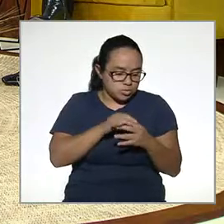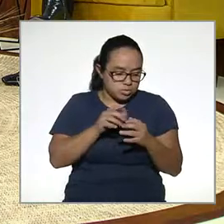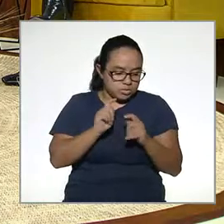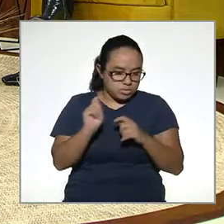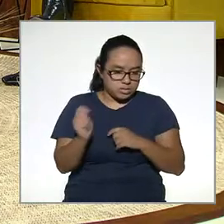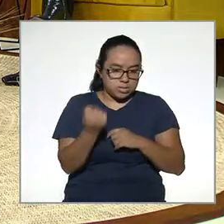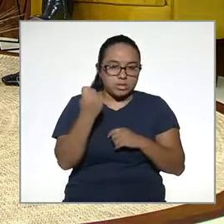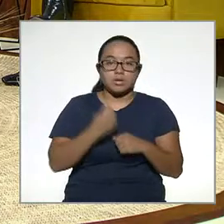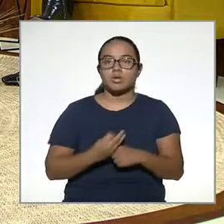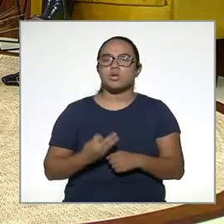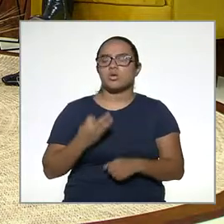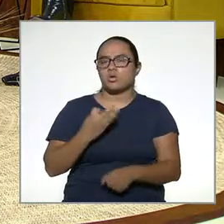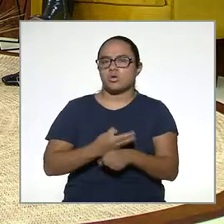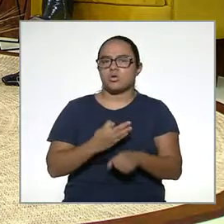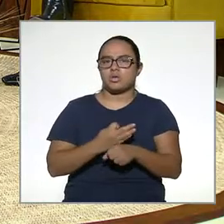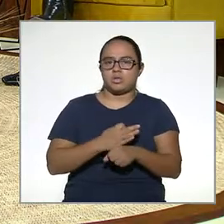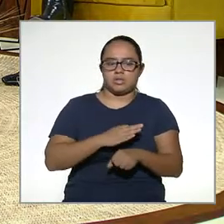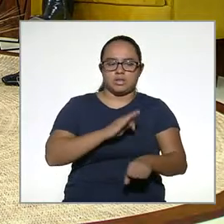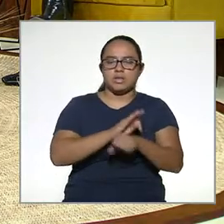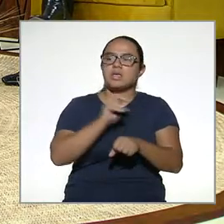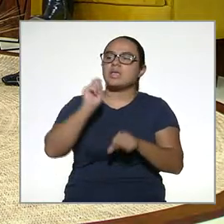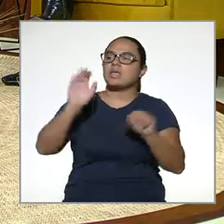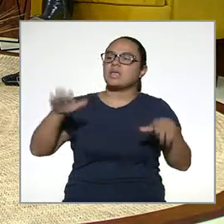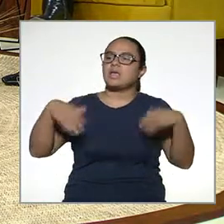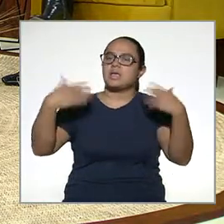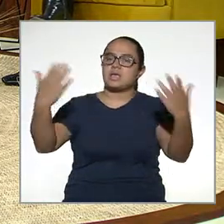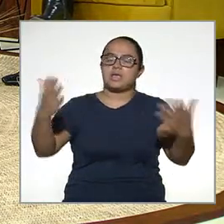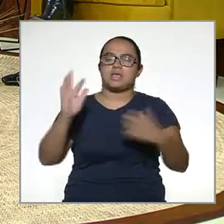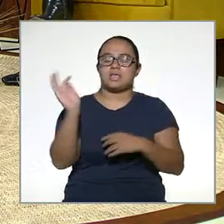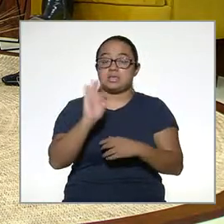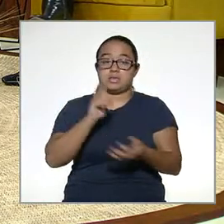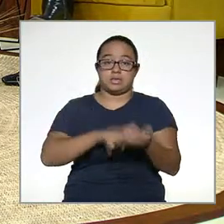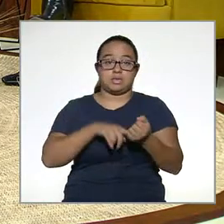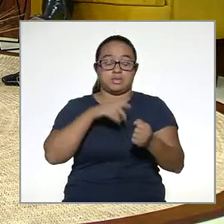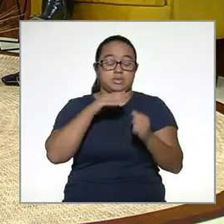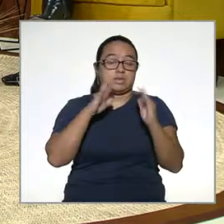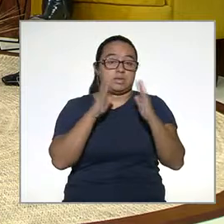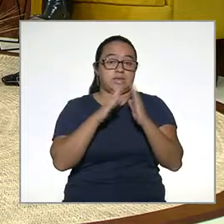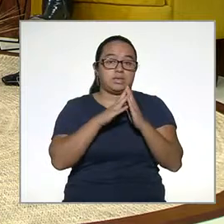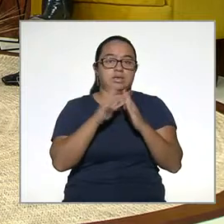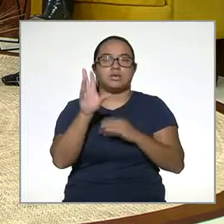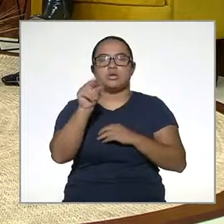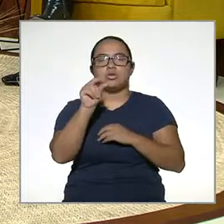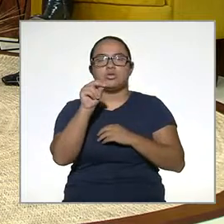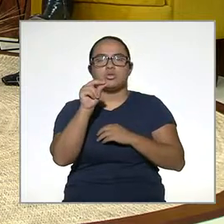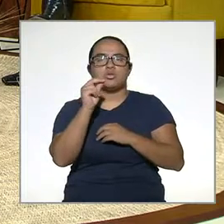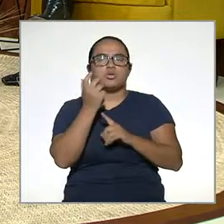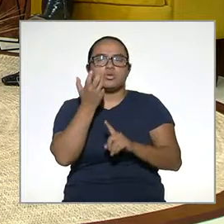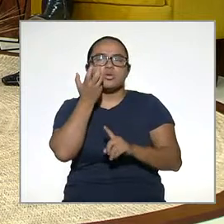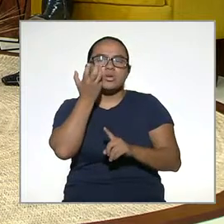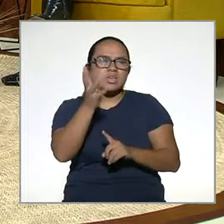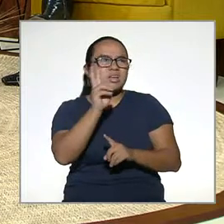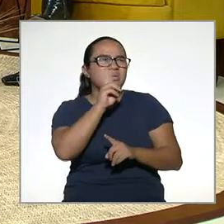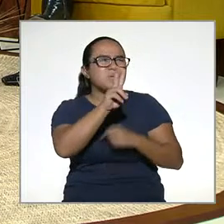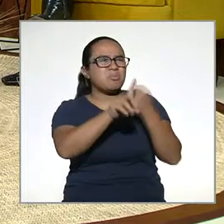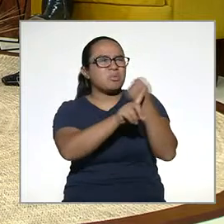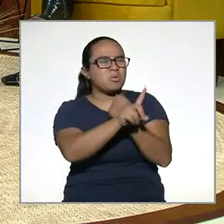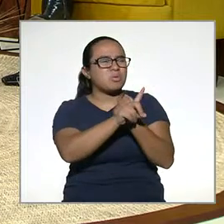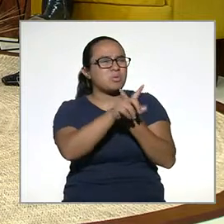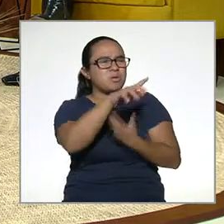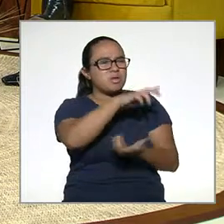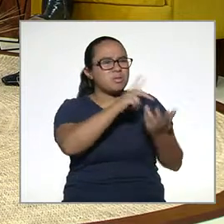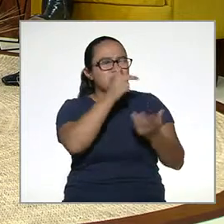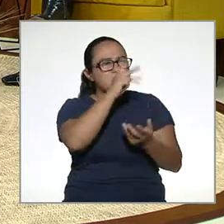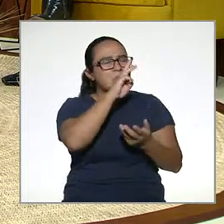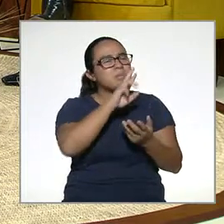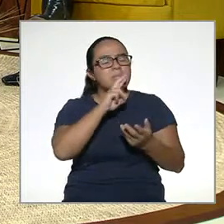estarse defendiendo de algo del orden de la fuera, ¿no? Pensamos a alguien que dentro del hogar no quería estar viendo una situación con los padres y eventualmente el